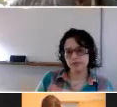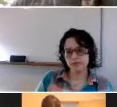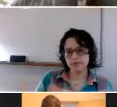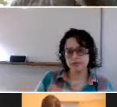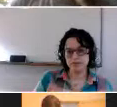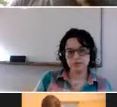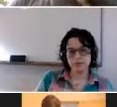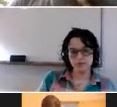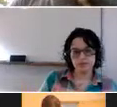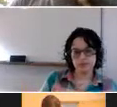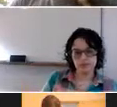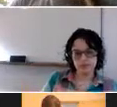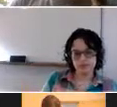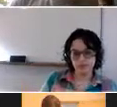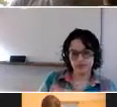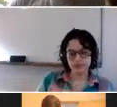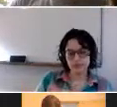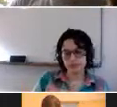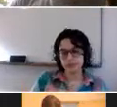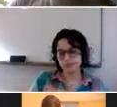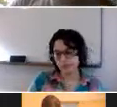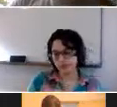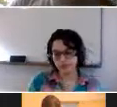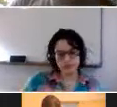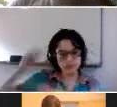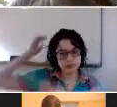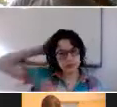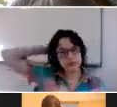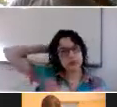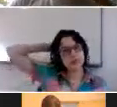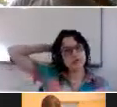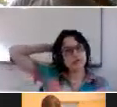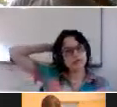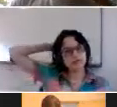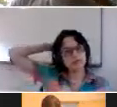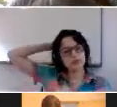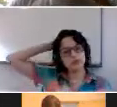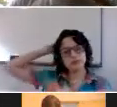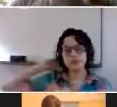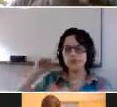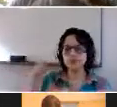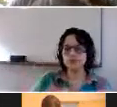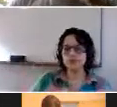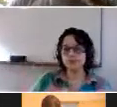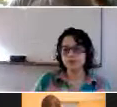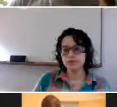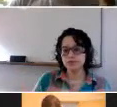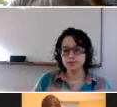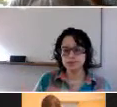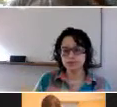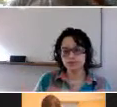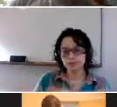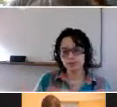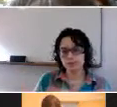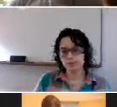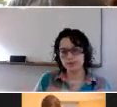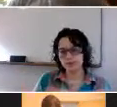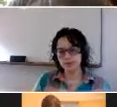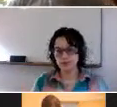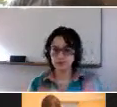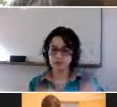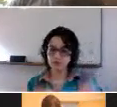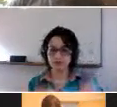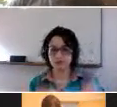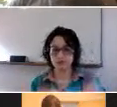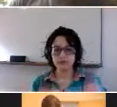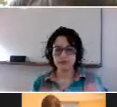respecto de la otra, y este perfil ya actúa en conjunto, ¿sí? Entonces, bueno, acá, esto es más o menos la introducción de para qué sirve